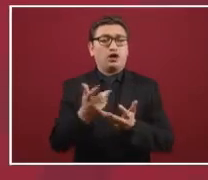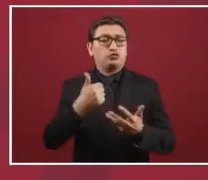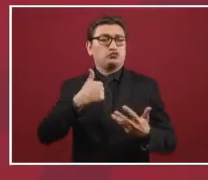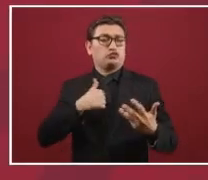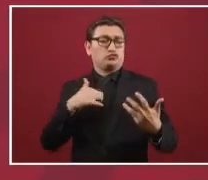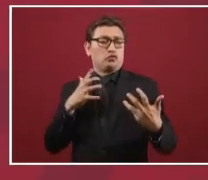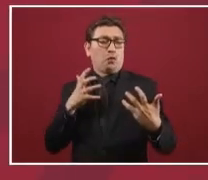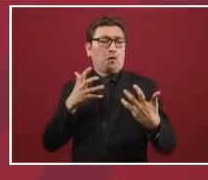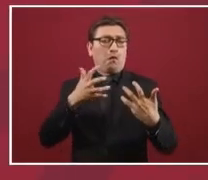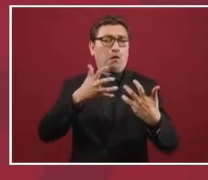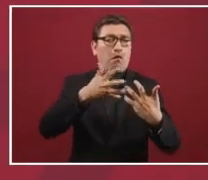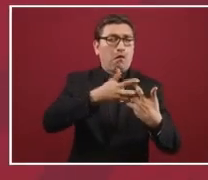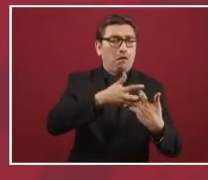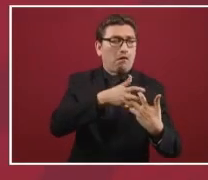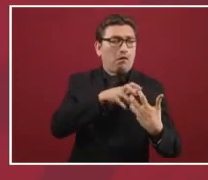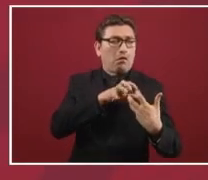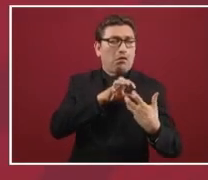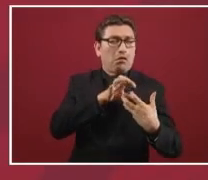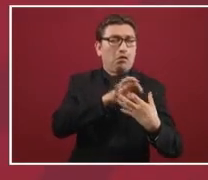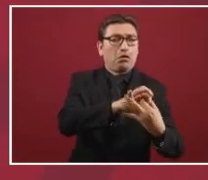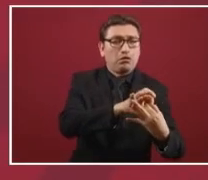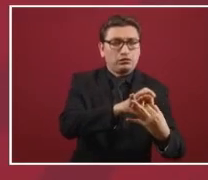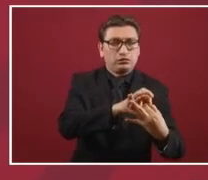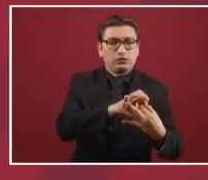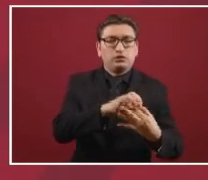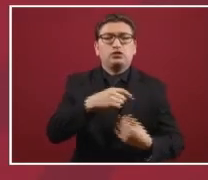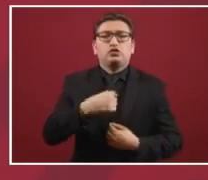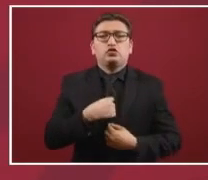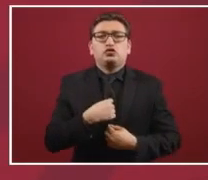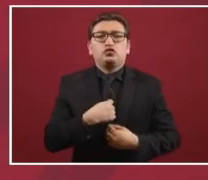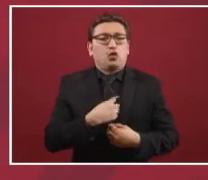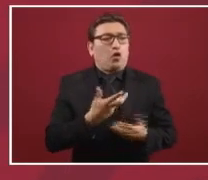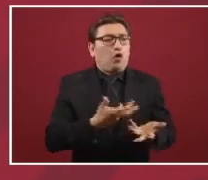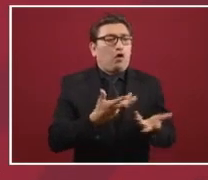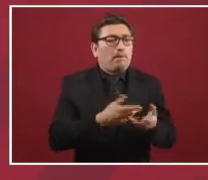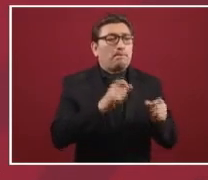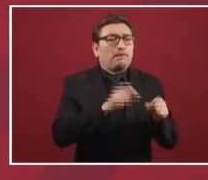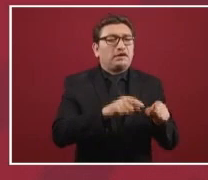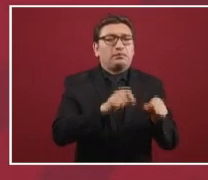y a dedicarme a hacer lo mismo.